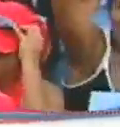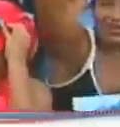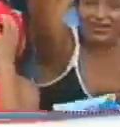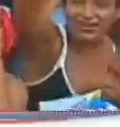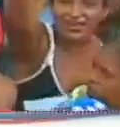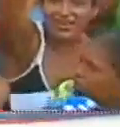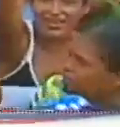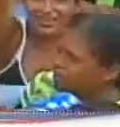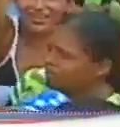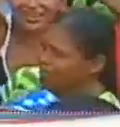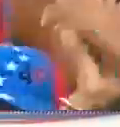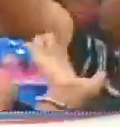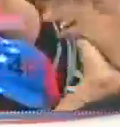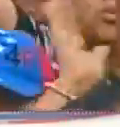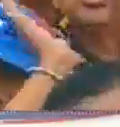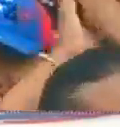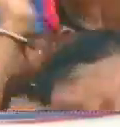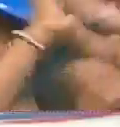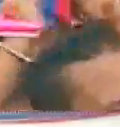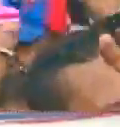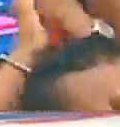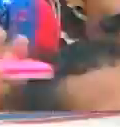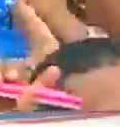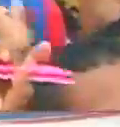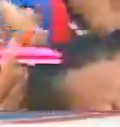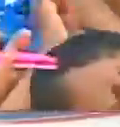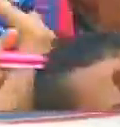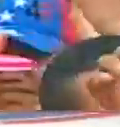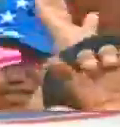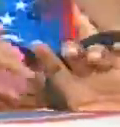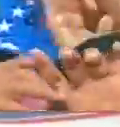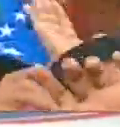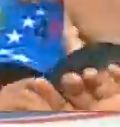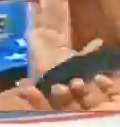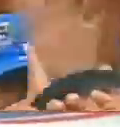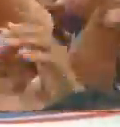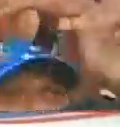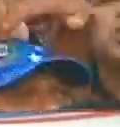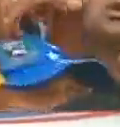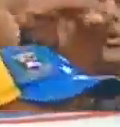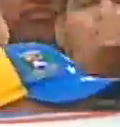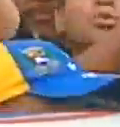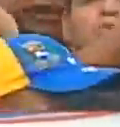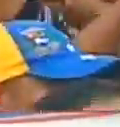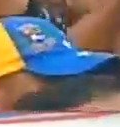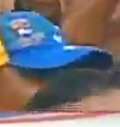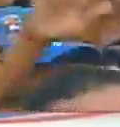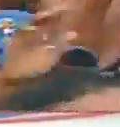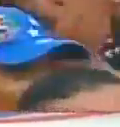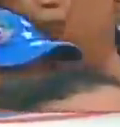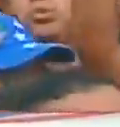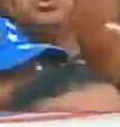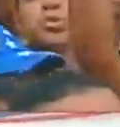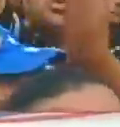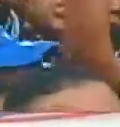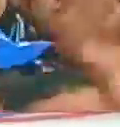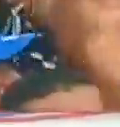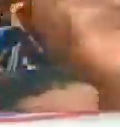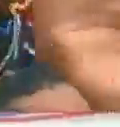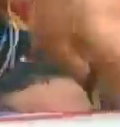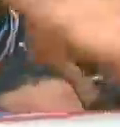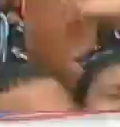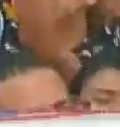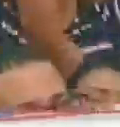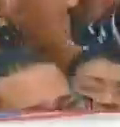si no los nombro me meto en un lío. Está la unidad de todas las fuerzas